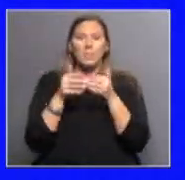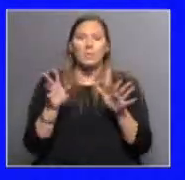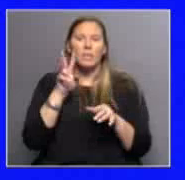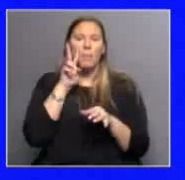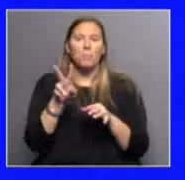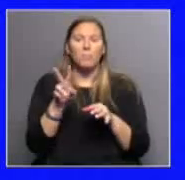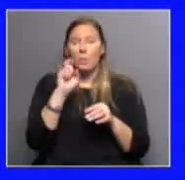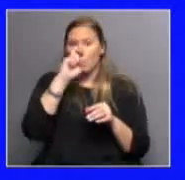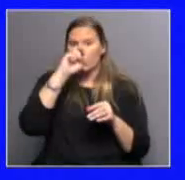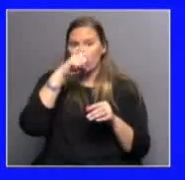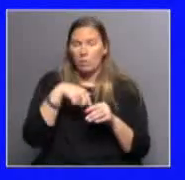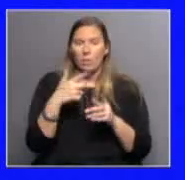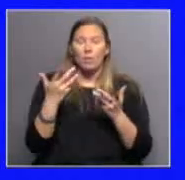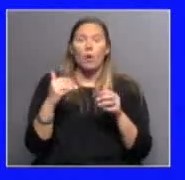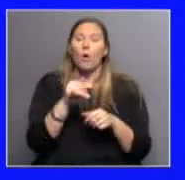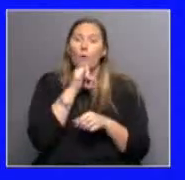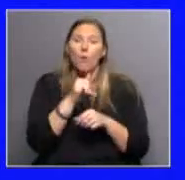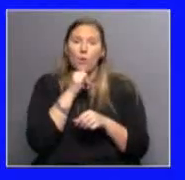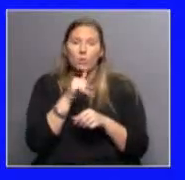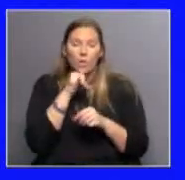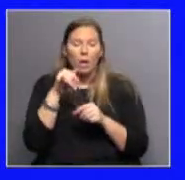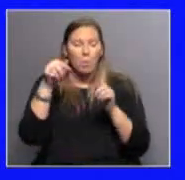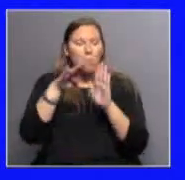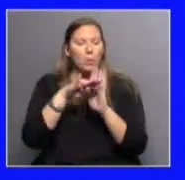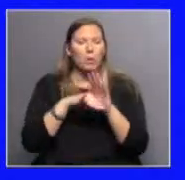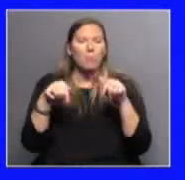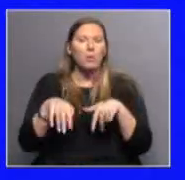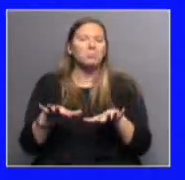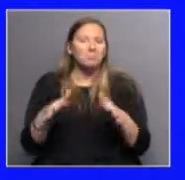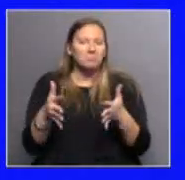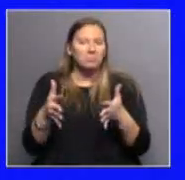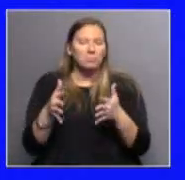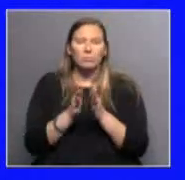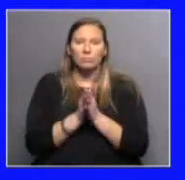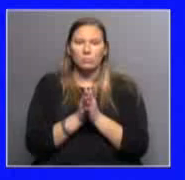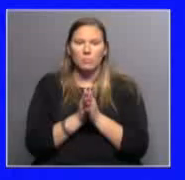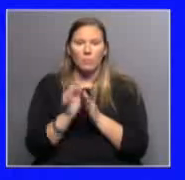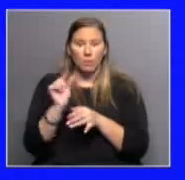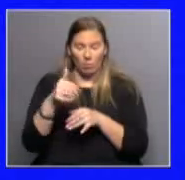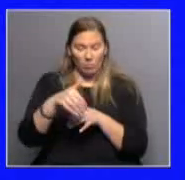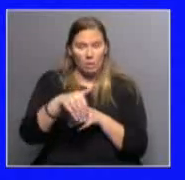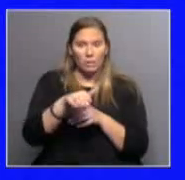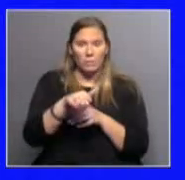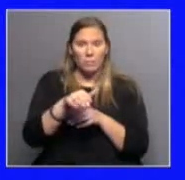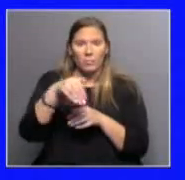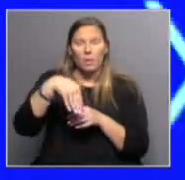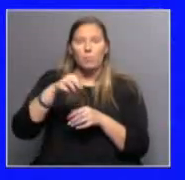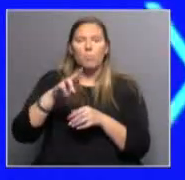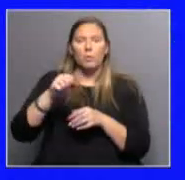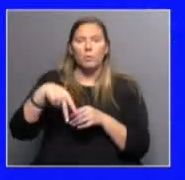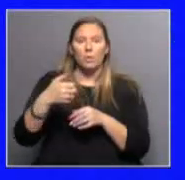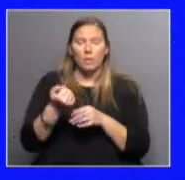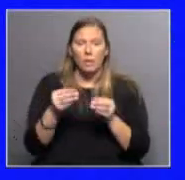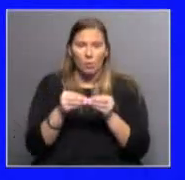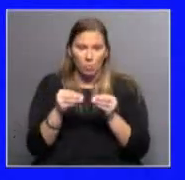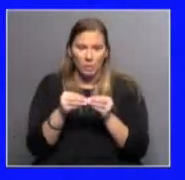mirá, Montevideo. Les paso a contar el contenido que vamos a tener hoy. En un ratito nada más, Morena Ferreira nos va a traer